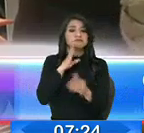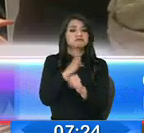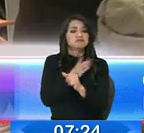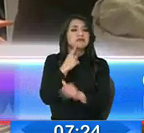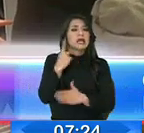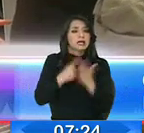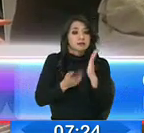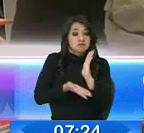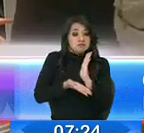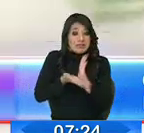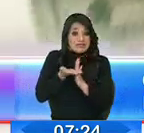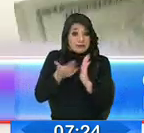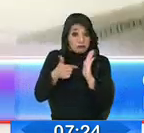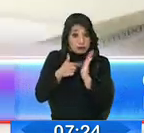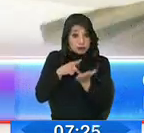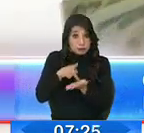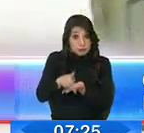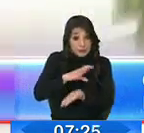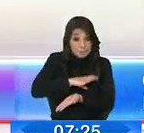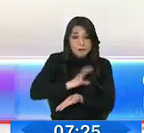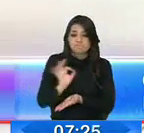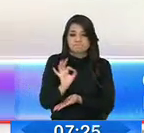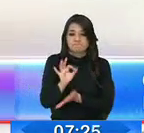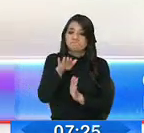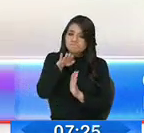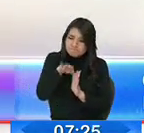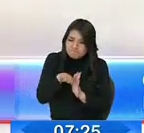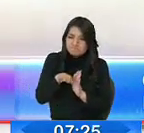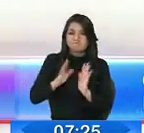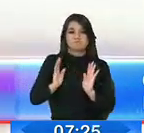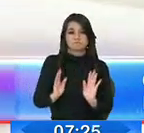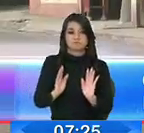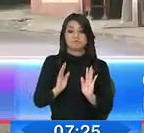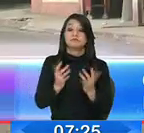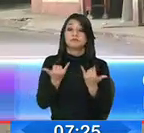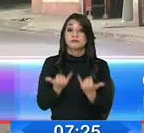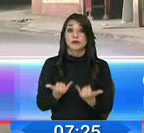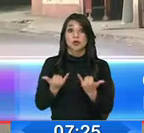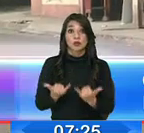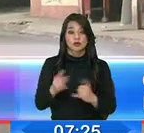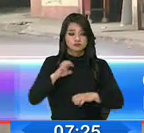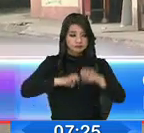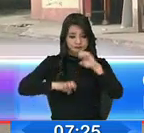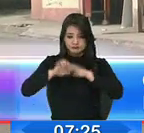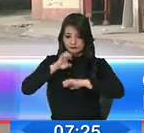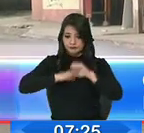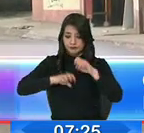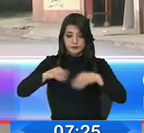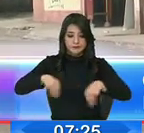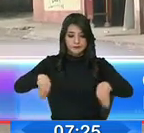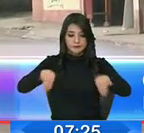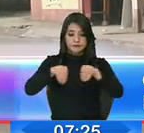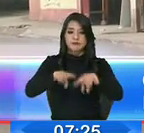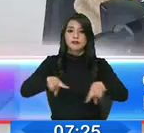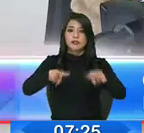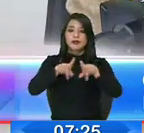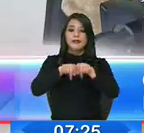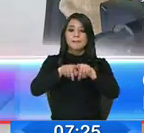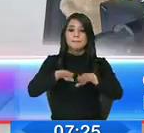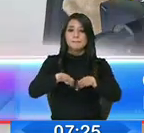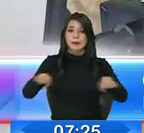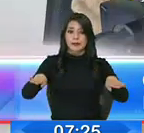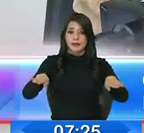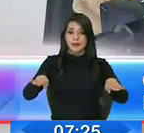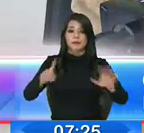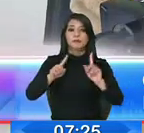evitar cobros excesivos en el impuesto predial, tomando en cuenta que actualmente se valora el inmueble en base a su superficie. Si usted tenía